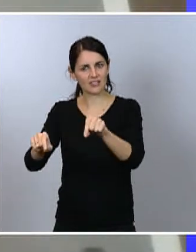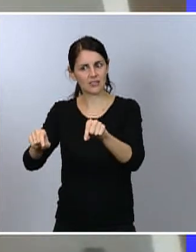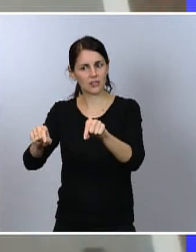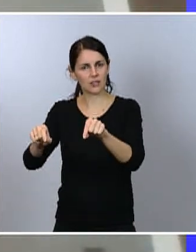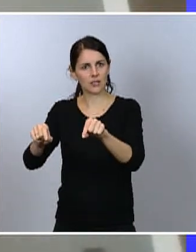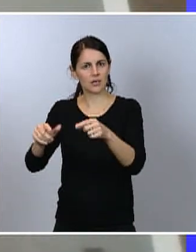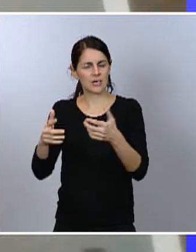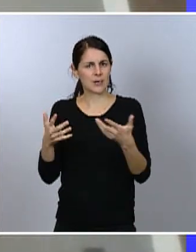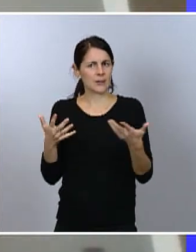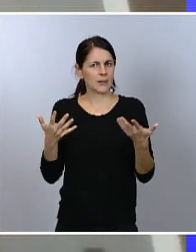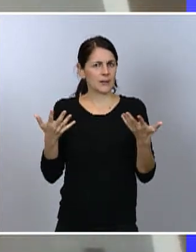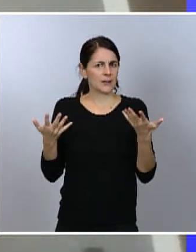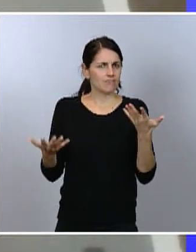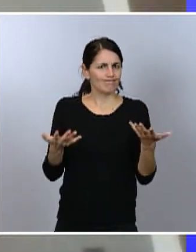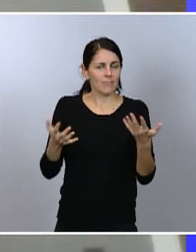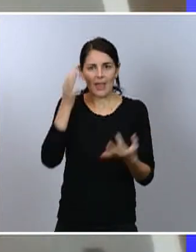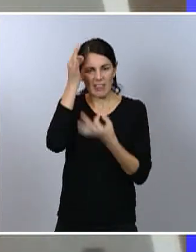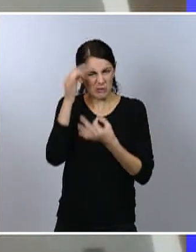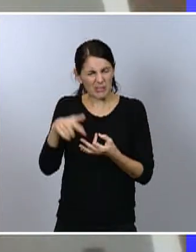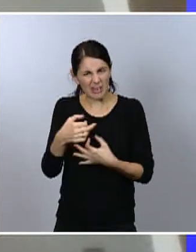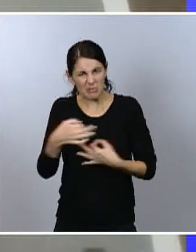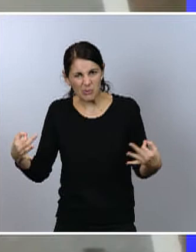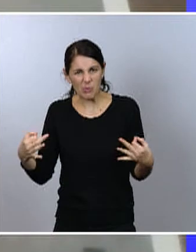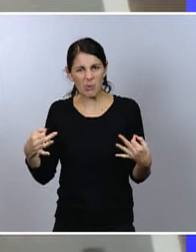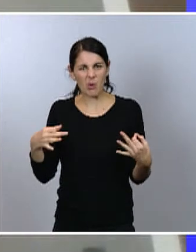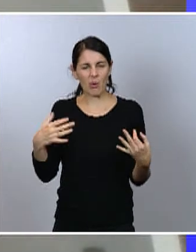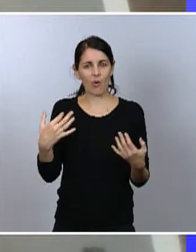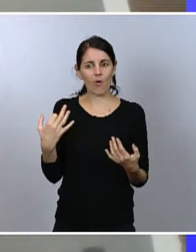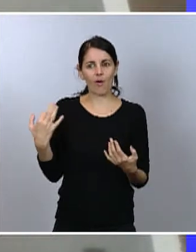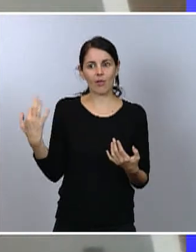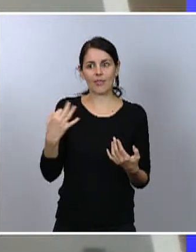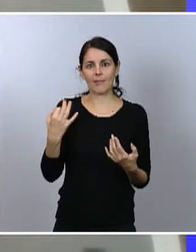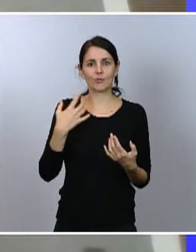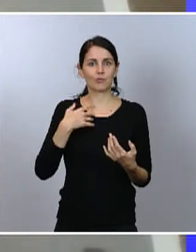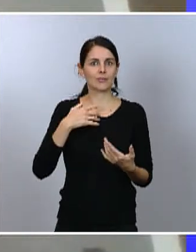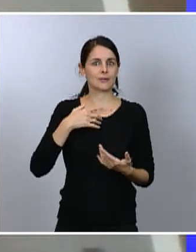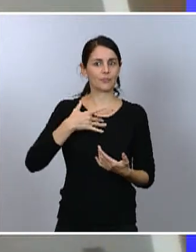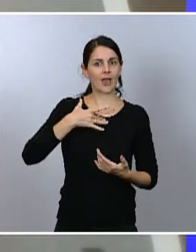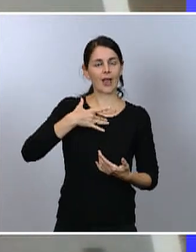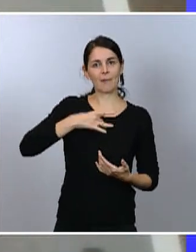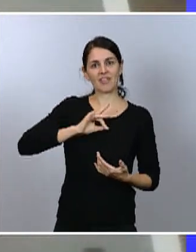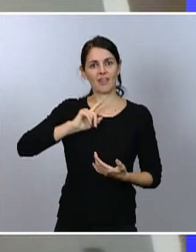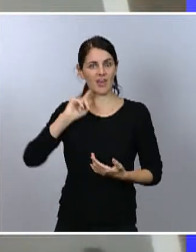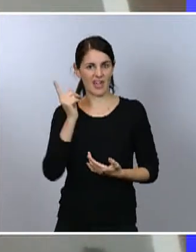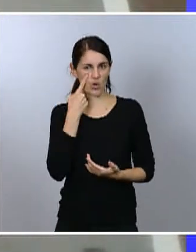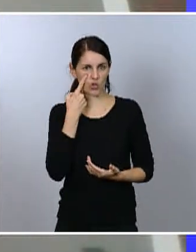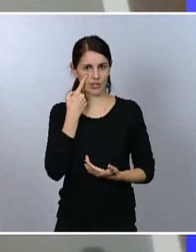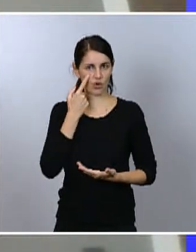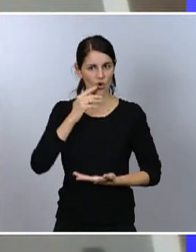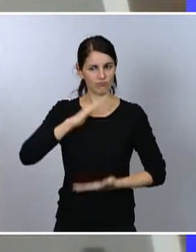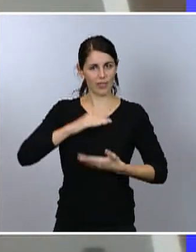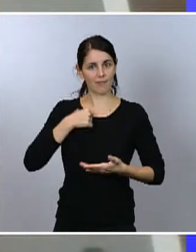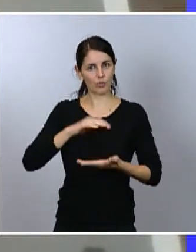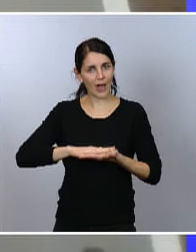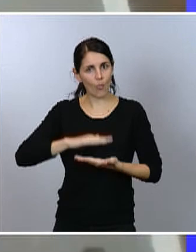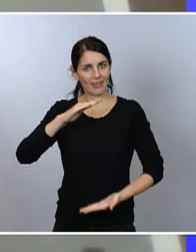es un dato suficiente? ¿Habría que incrementar la capacidad de diagnóstico? Y en ese sentido, ¿qué opinan de la